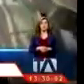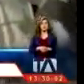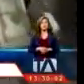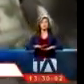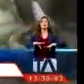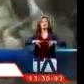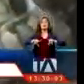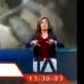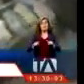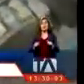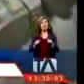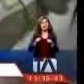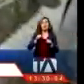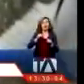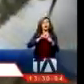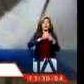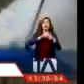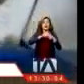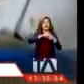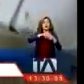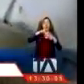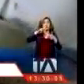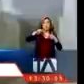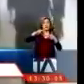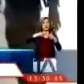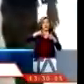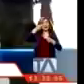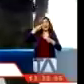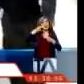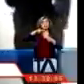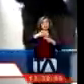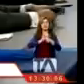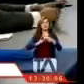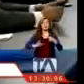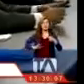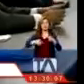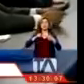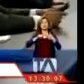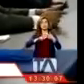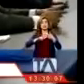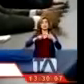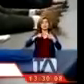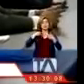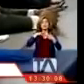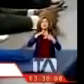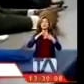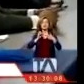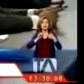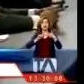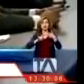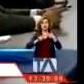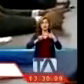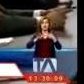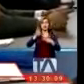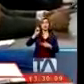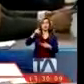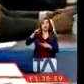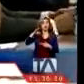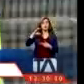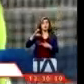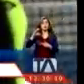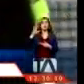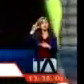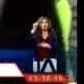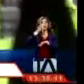de corrupción de Glass, Topic y Rivera durante el gobierno de Rafael Correa. ¿Cómo se relaciona